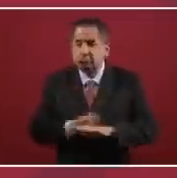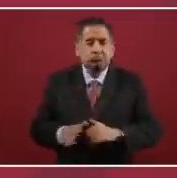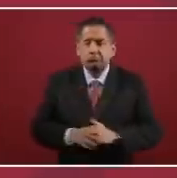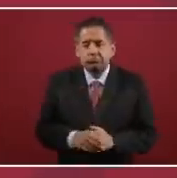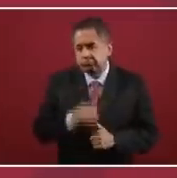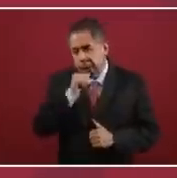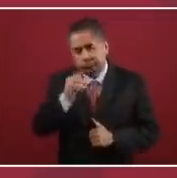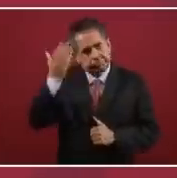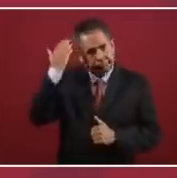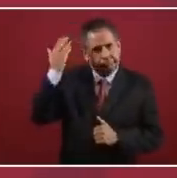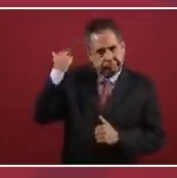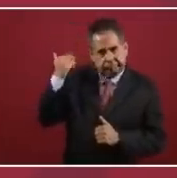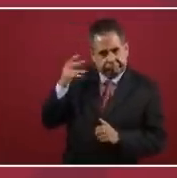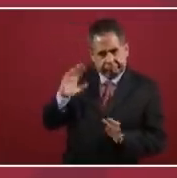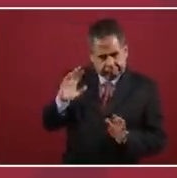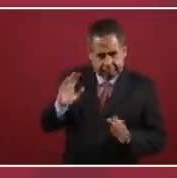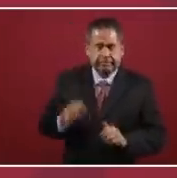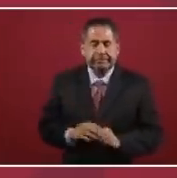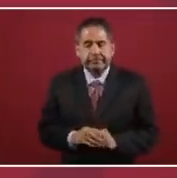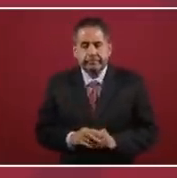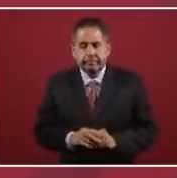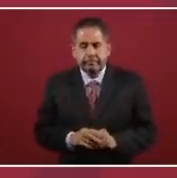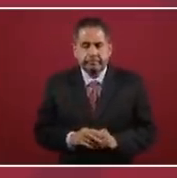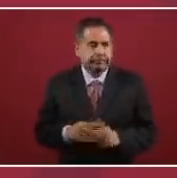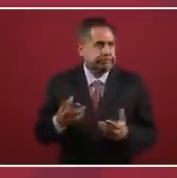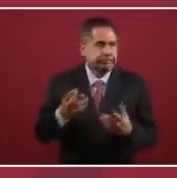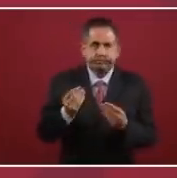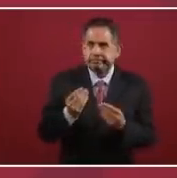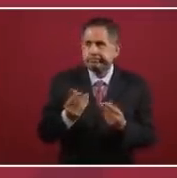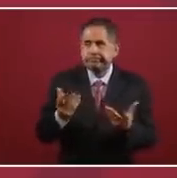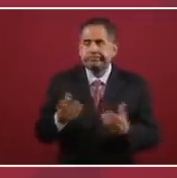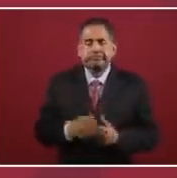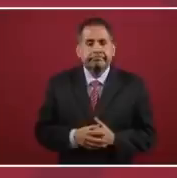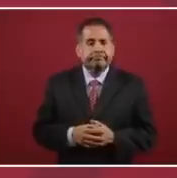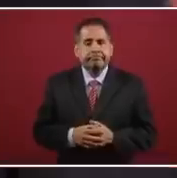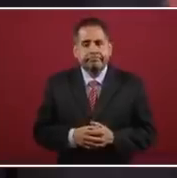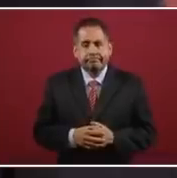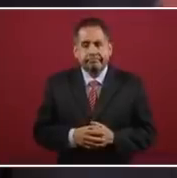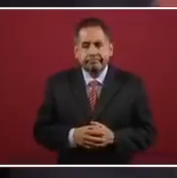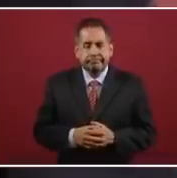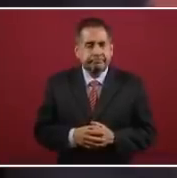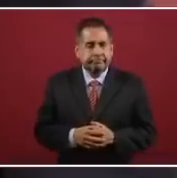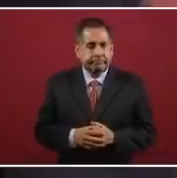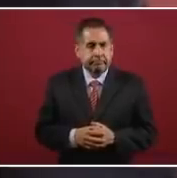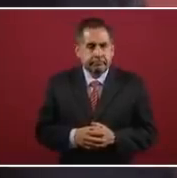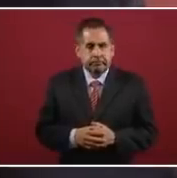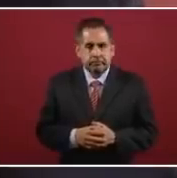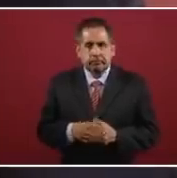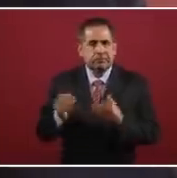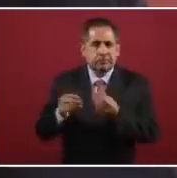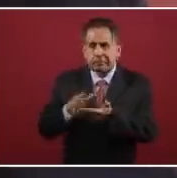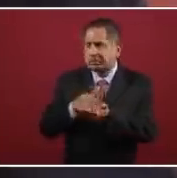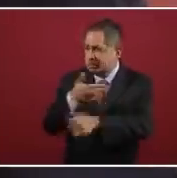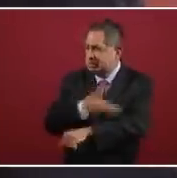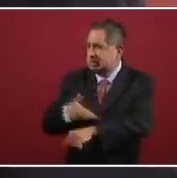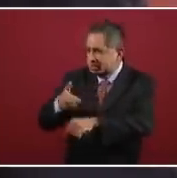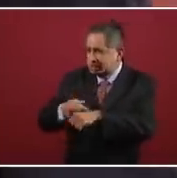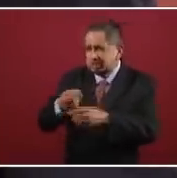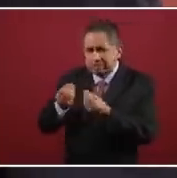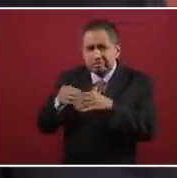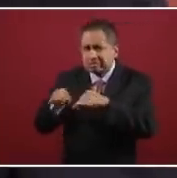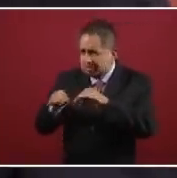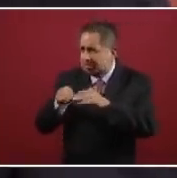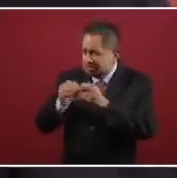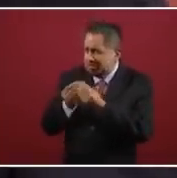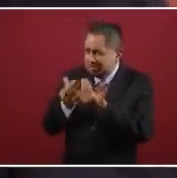Entonces, es demasiada la burocracia. Me